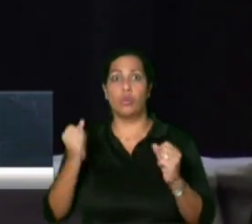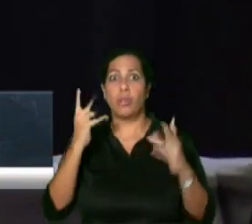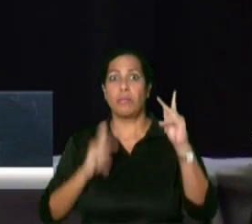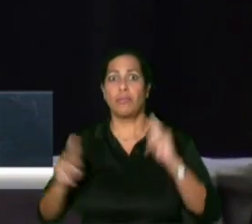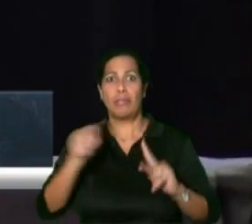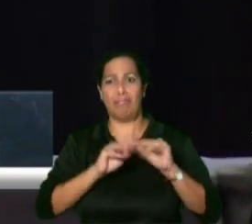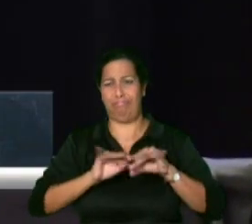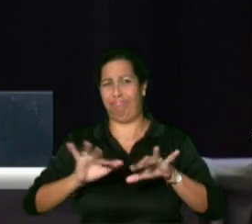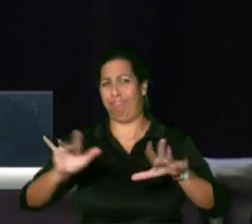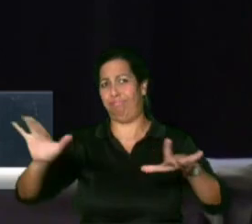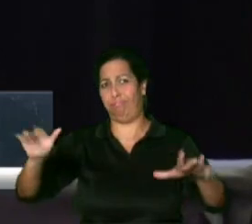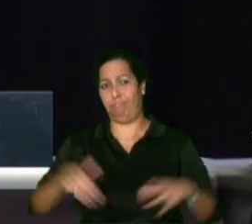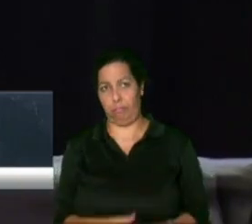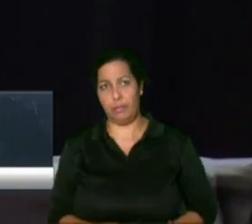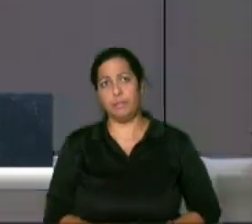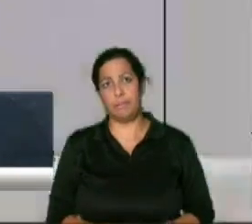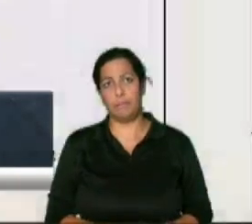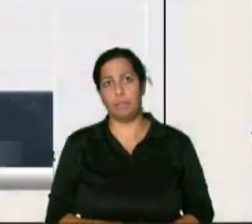casos confirmados. La próxima.